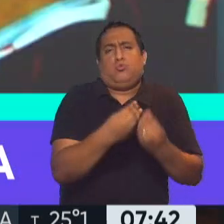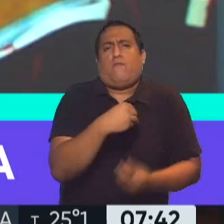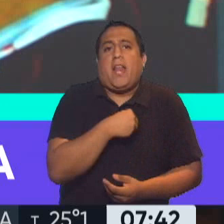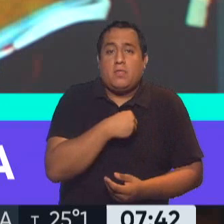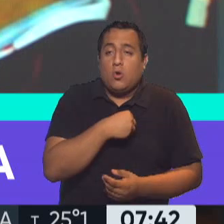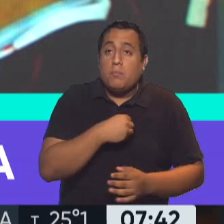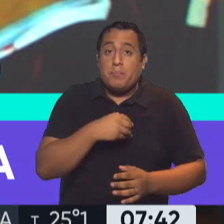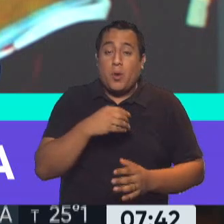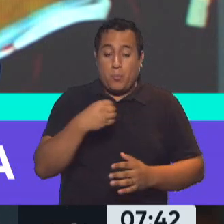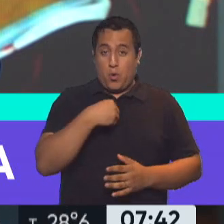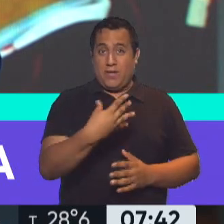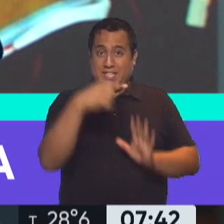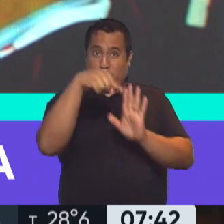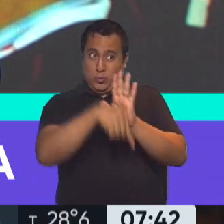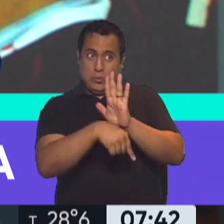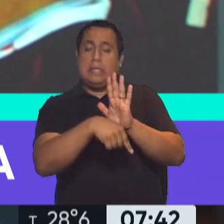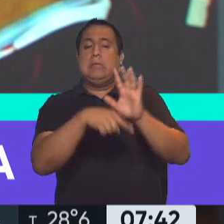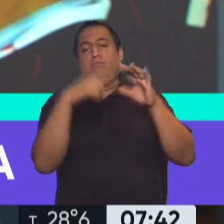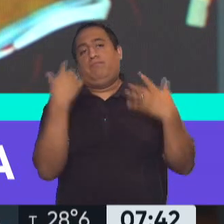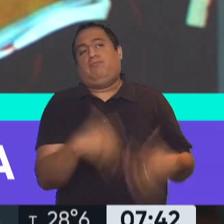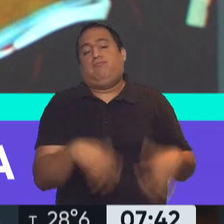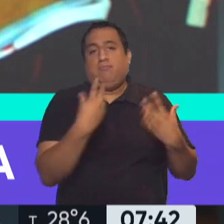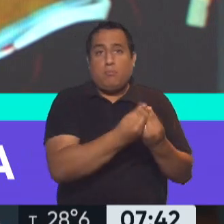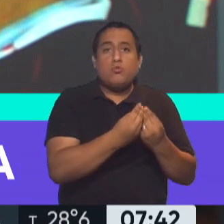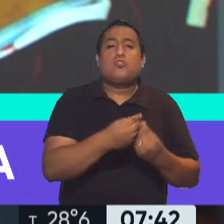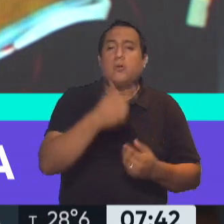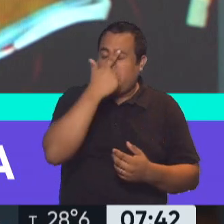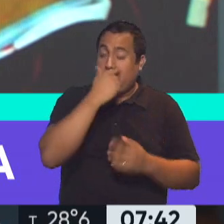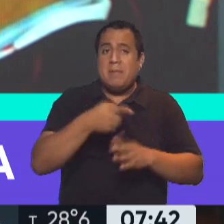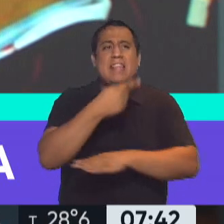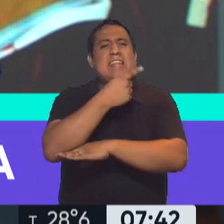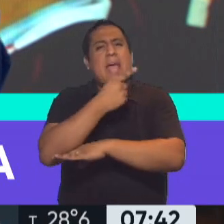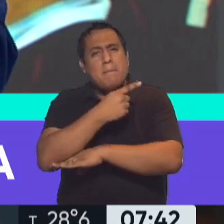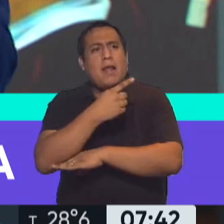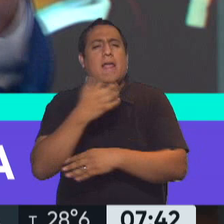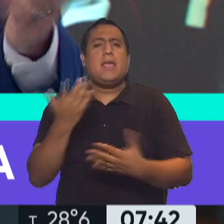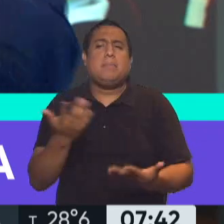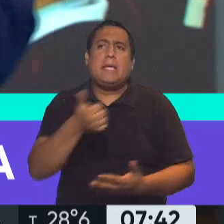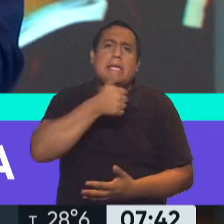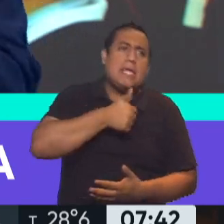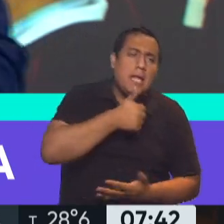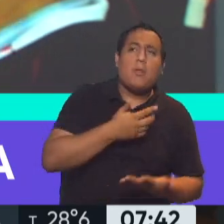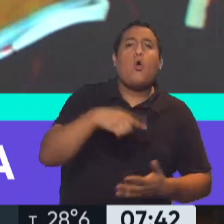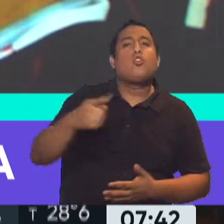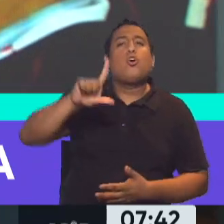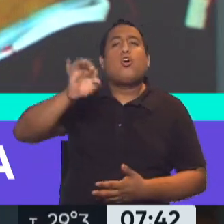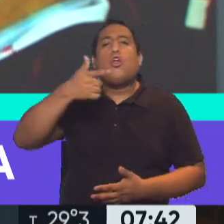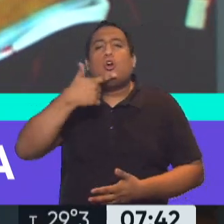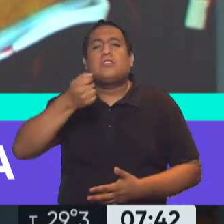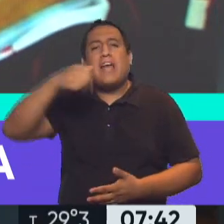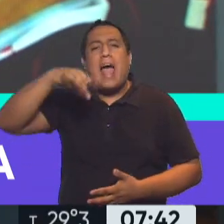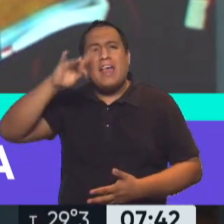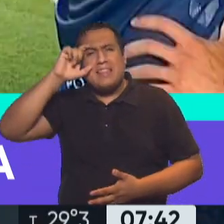está ahí en la pelea de los Temperley grandes. También lleva mucha. Temperley, Quilmes, Los Andes. La verdad que hay muchos en el sur, fundamentalmente